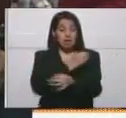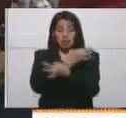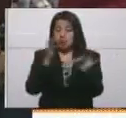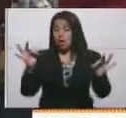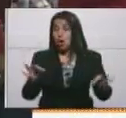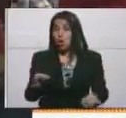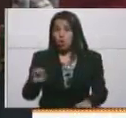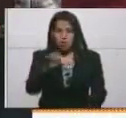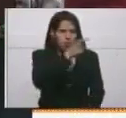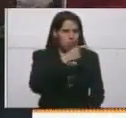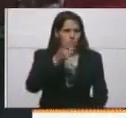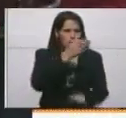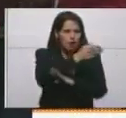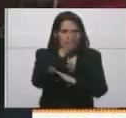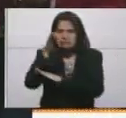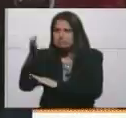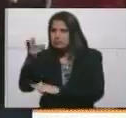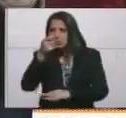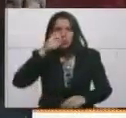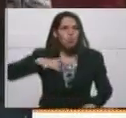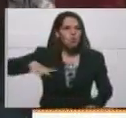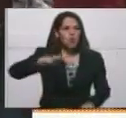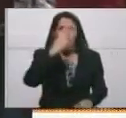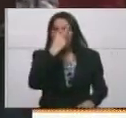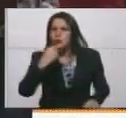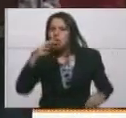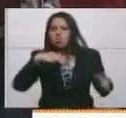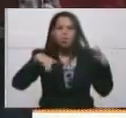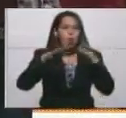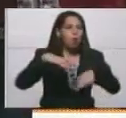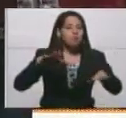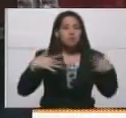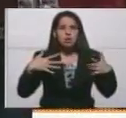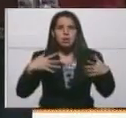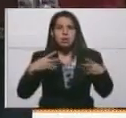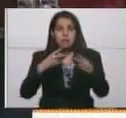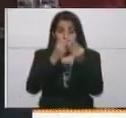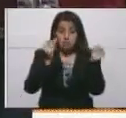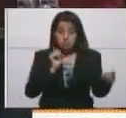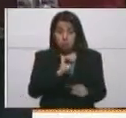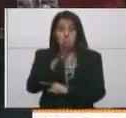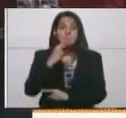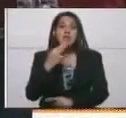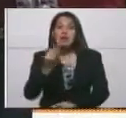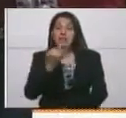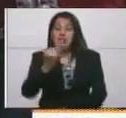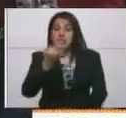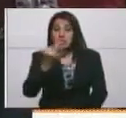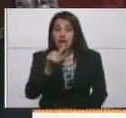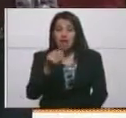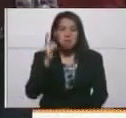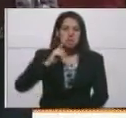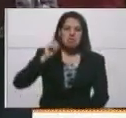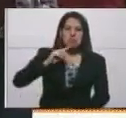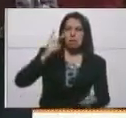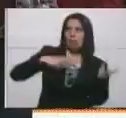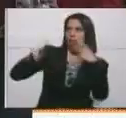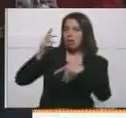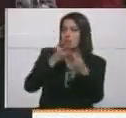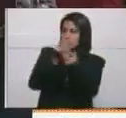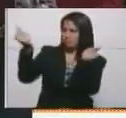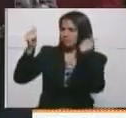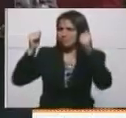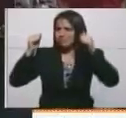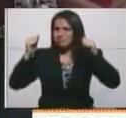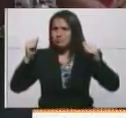Irse a buscar al pueblo frente a las campañas de mentira, de engaño, las ofertas engañosas, como tú lo